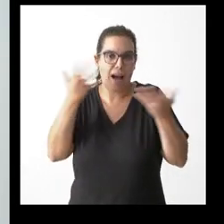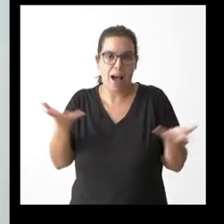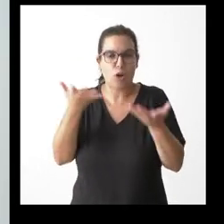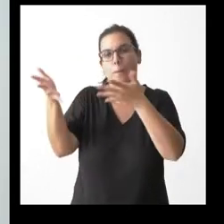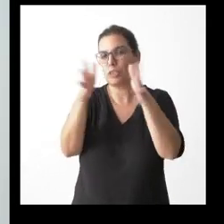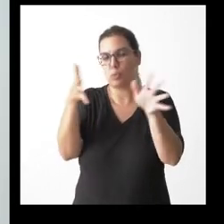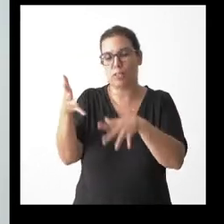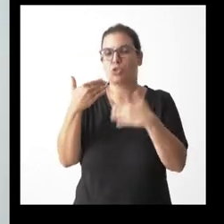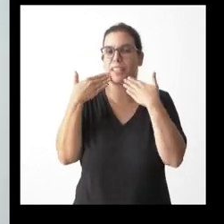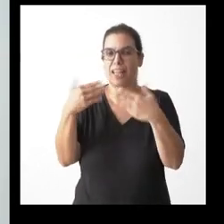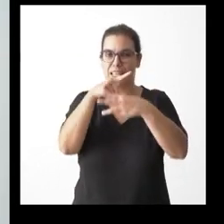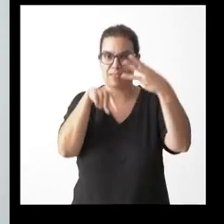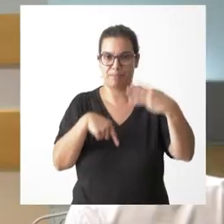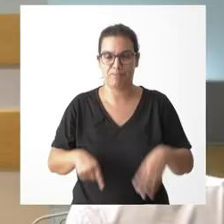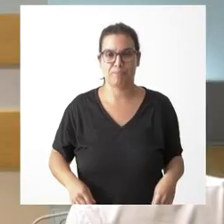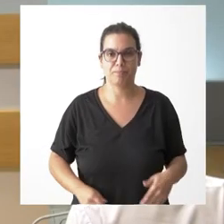estimación. Muchas gracias.